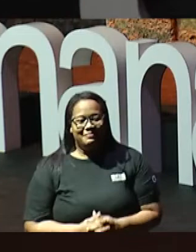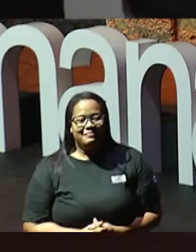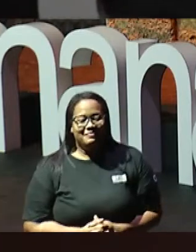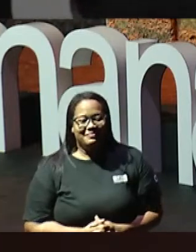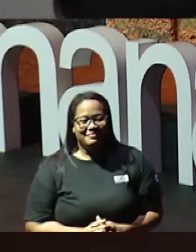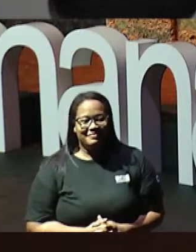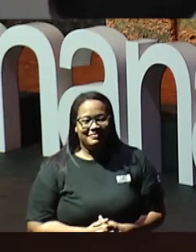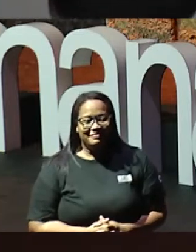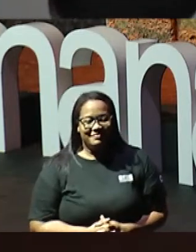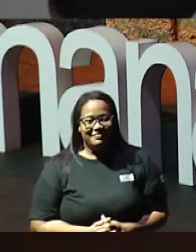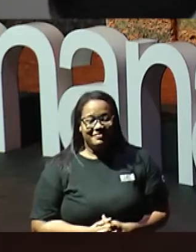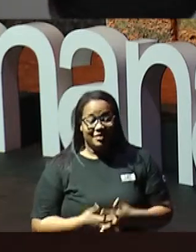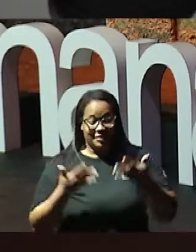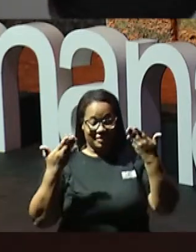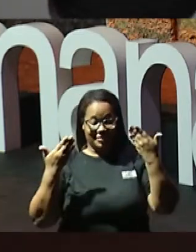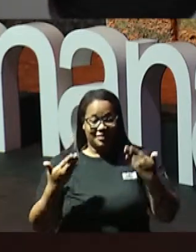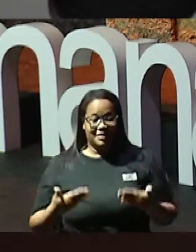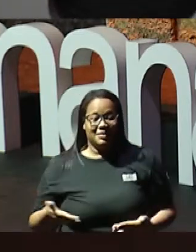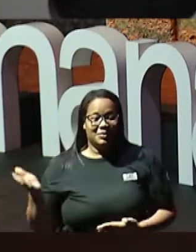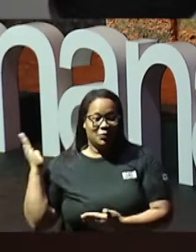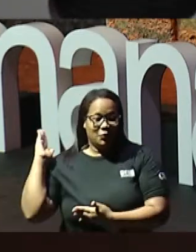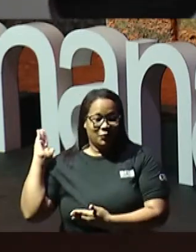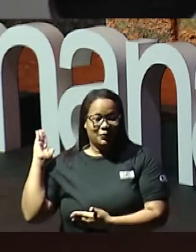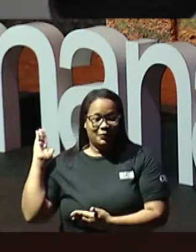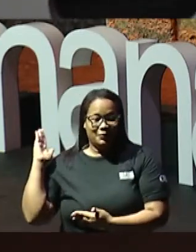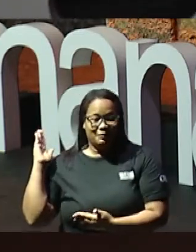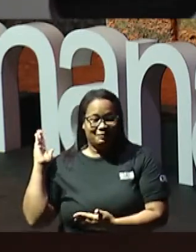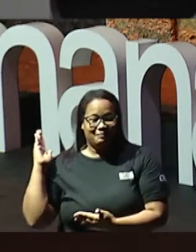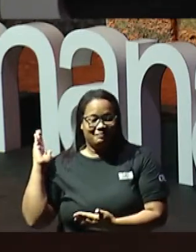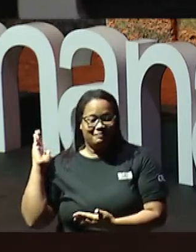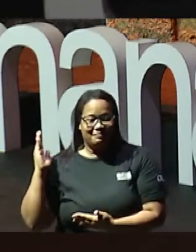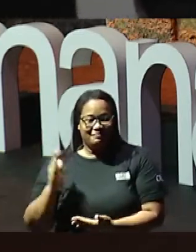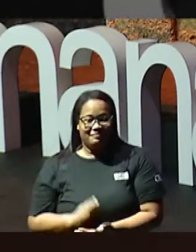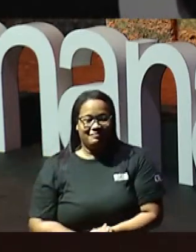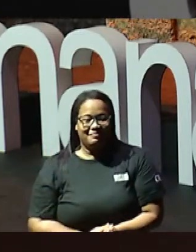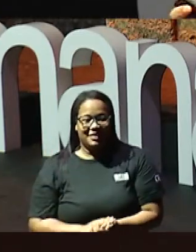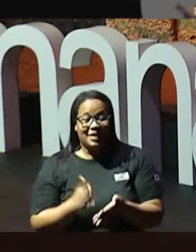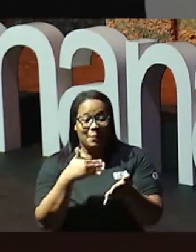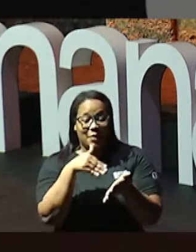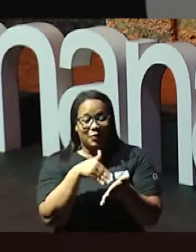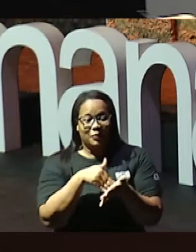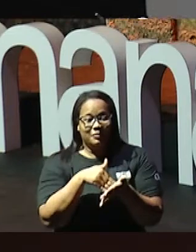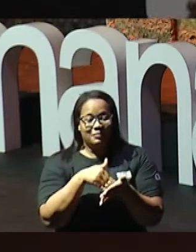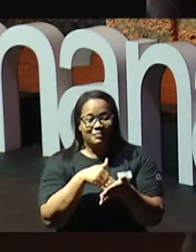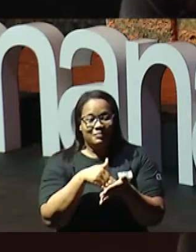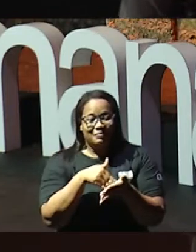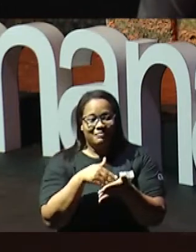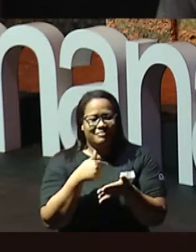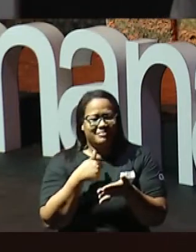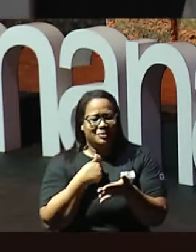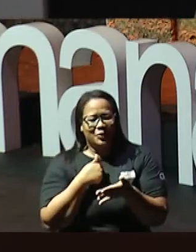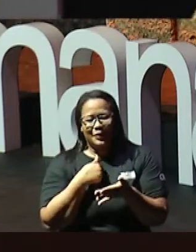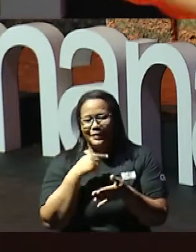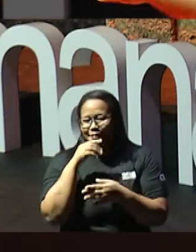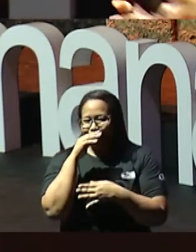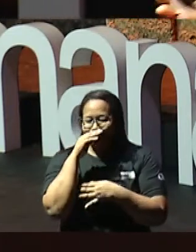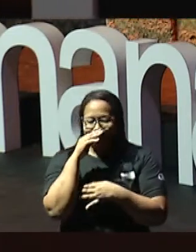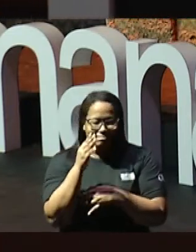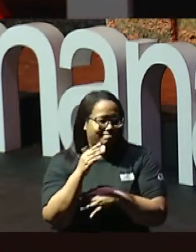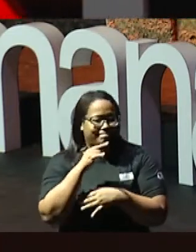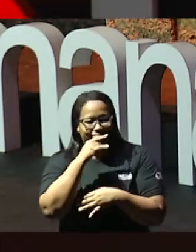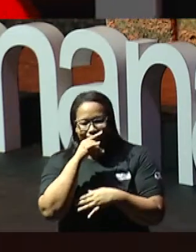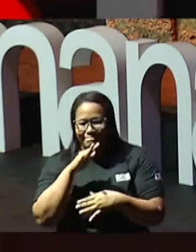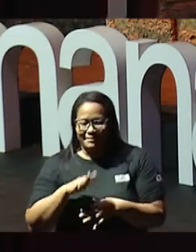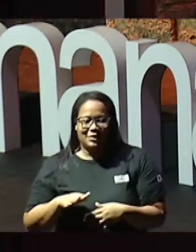este soy yo el que está en el medio yo nunca agitó su permiso y la